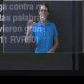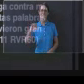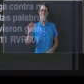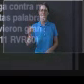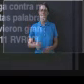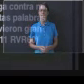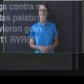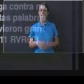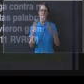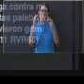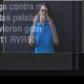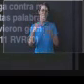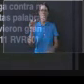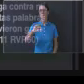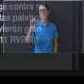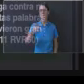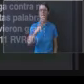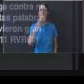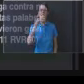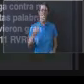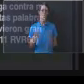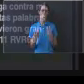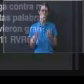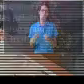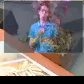Y tratándolo mal. Y le dijo un montón de cosas.